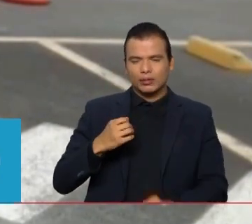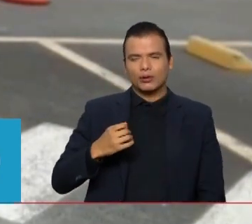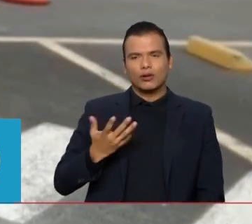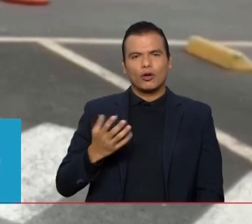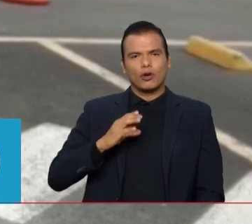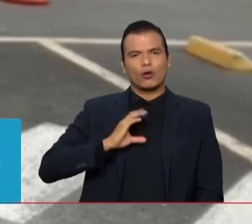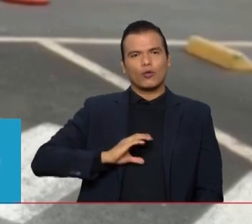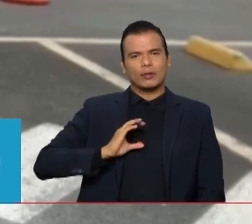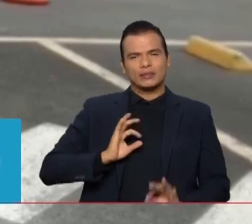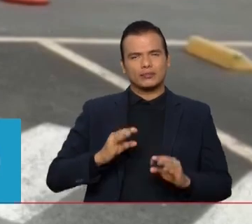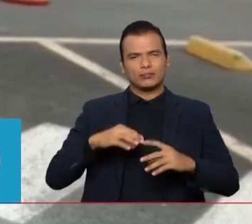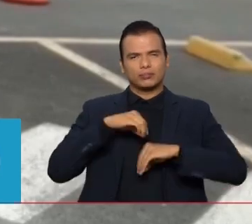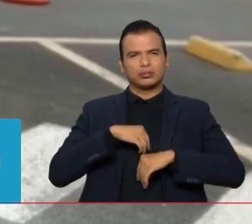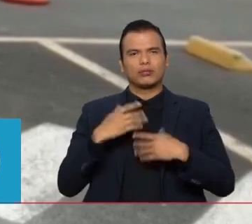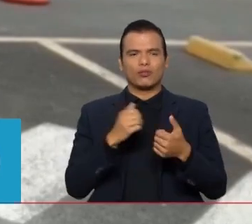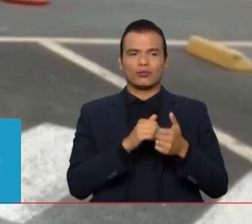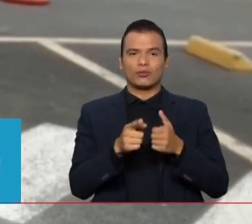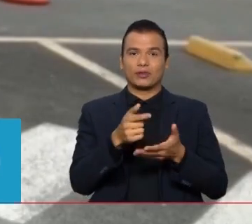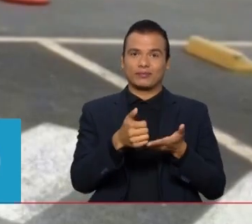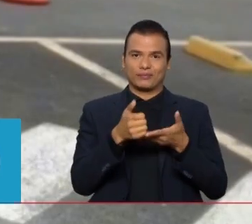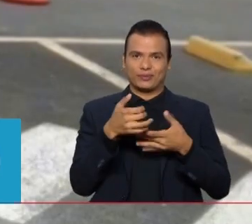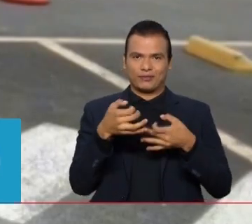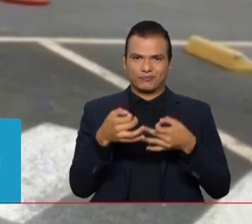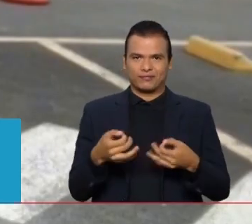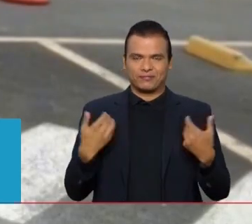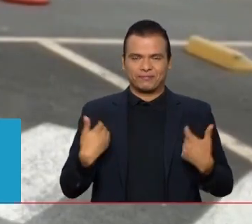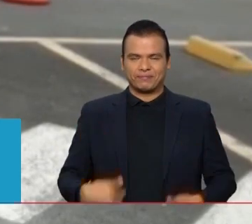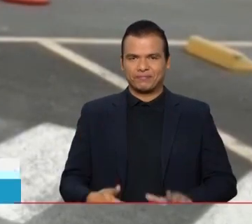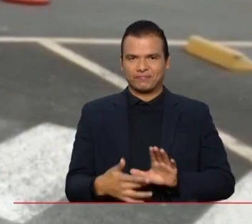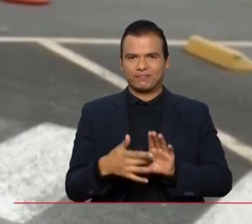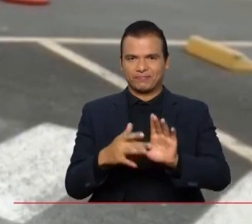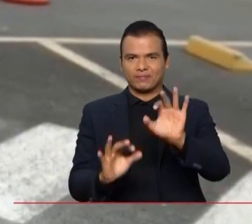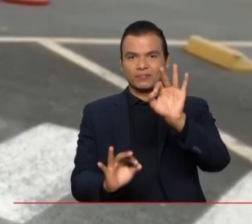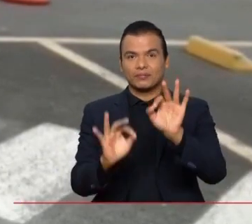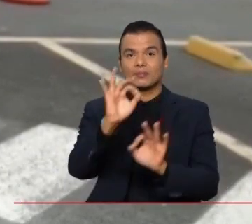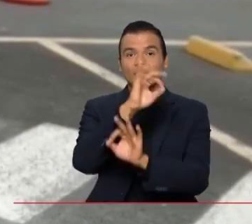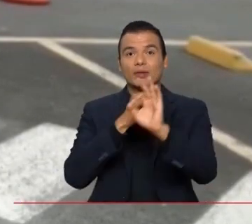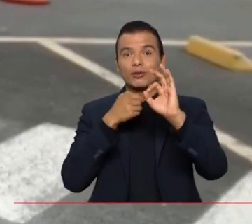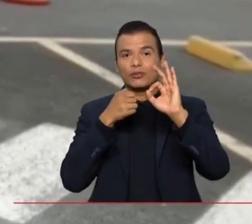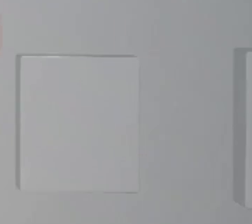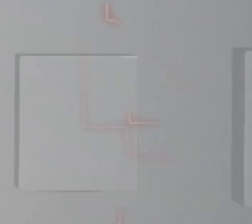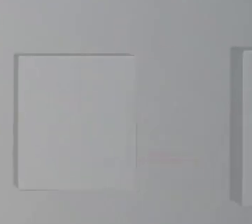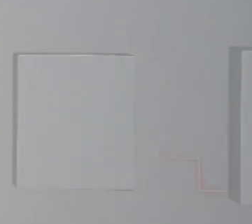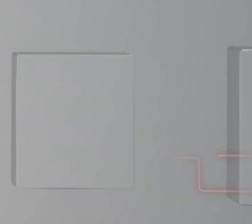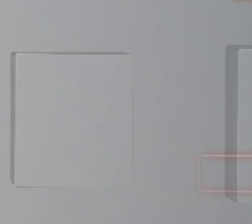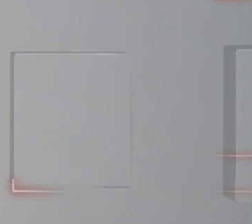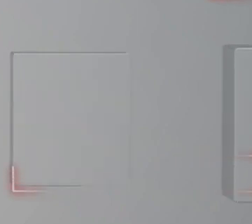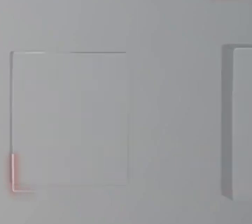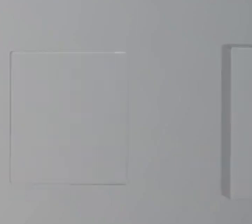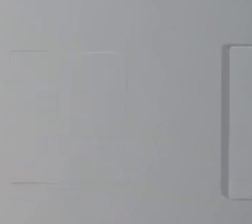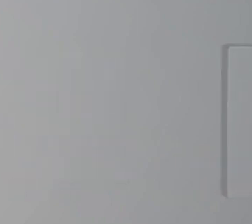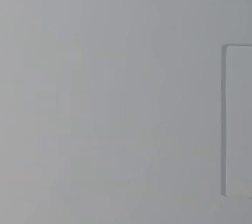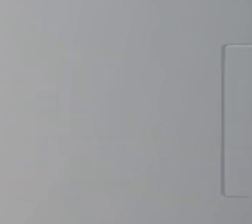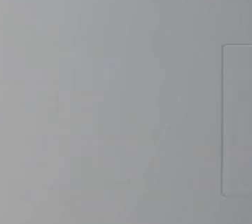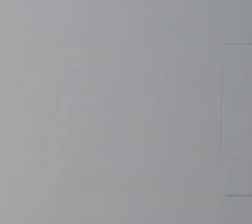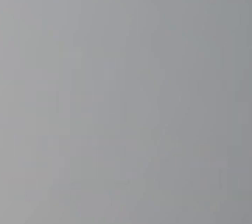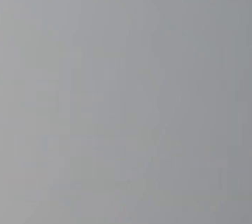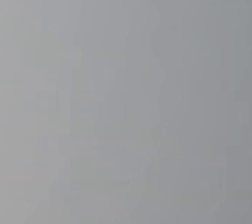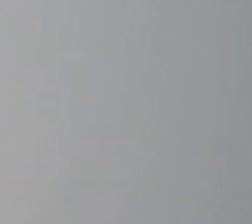toda la información desde el sur de Cali, Valeria Castaño para Telepacífico Noticias, la región todos los días. We'll be right back.